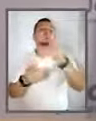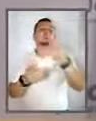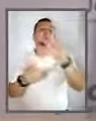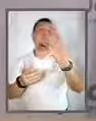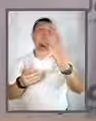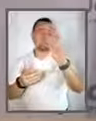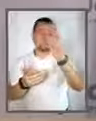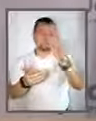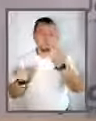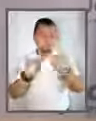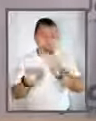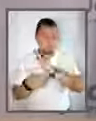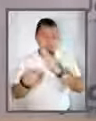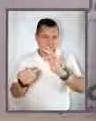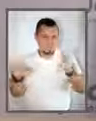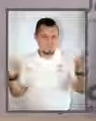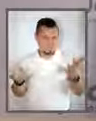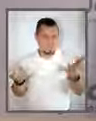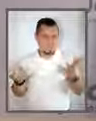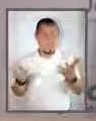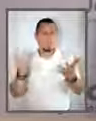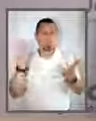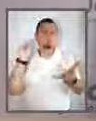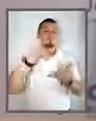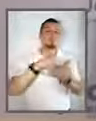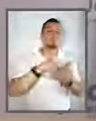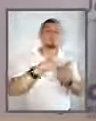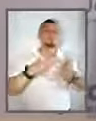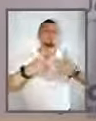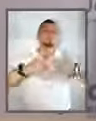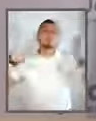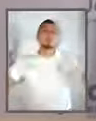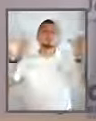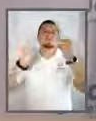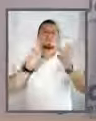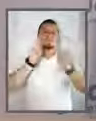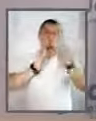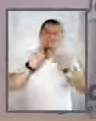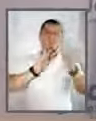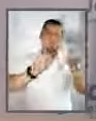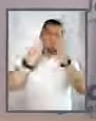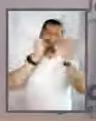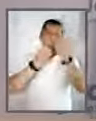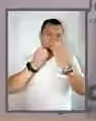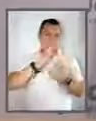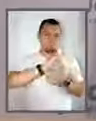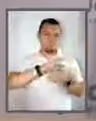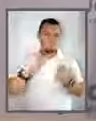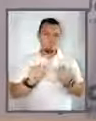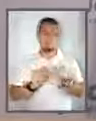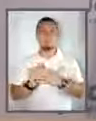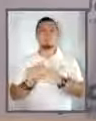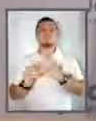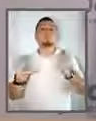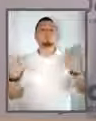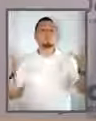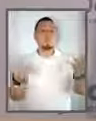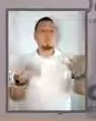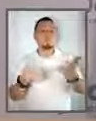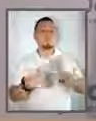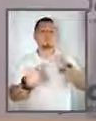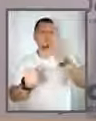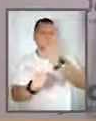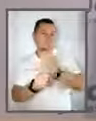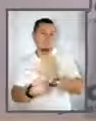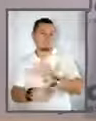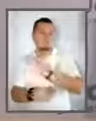PCR, pero poder hacer pues una mayor cantidad de pruebas para justamente identificar